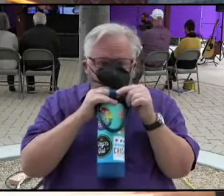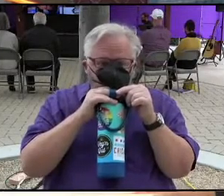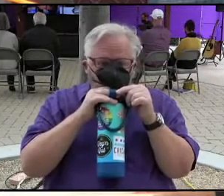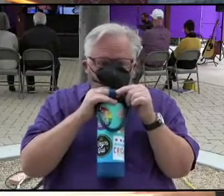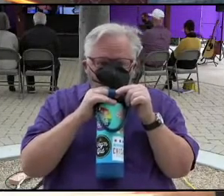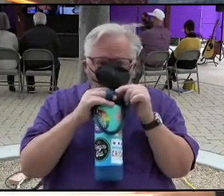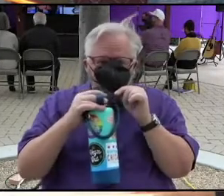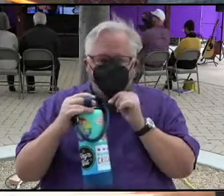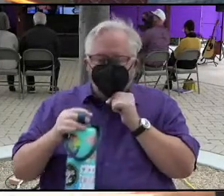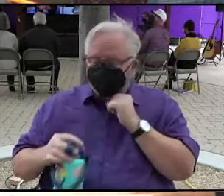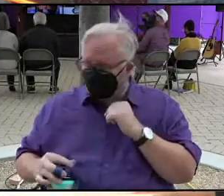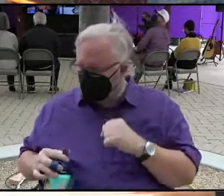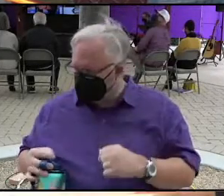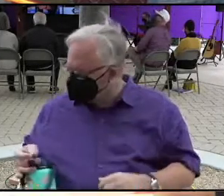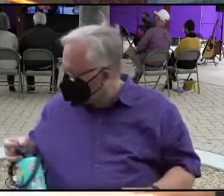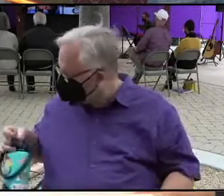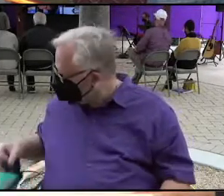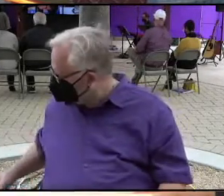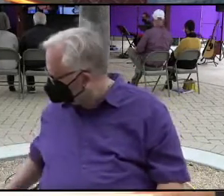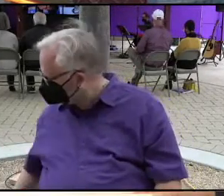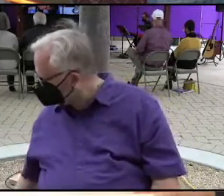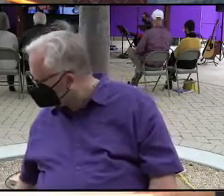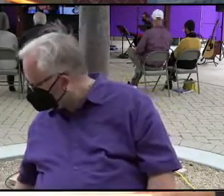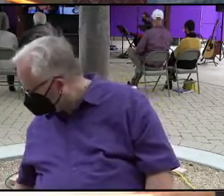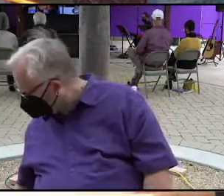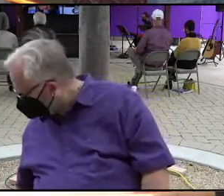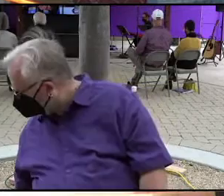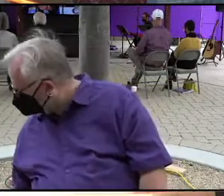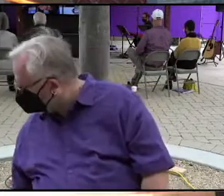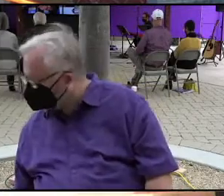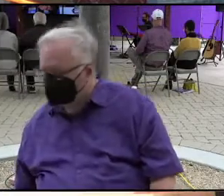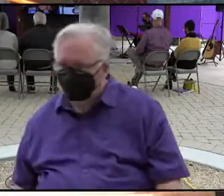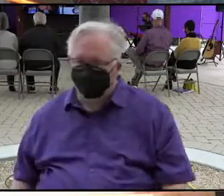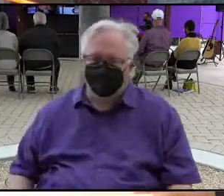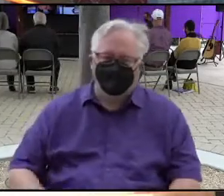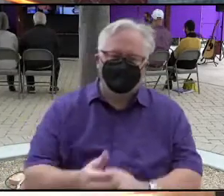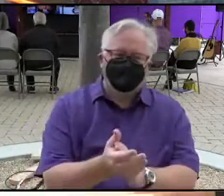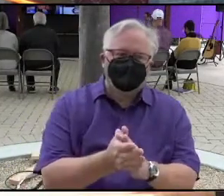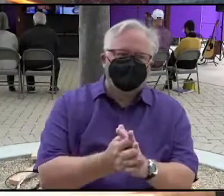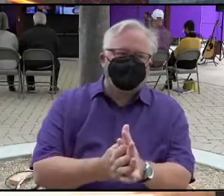servicio o en nuestro website. Usen la palabra clave